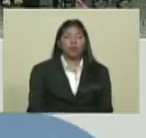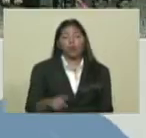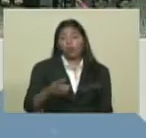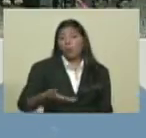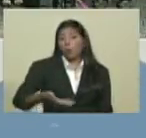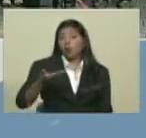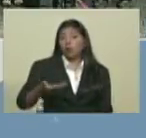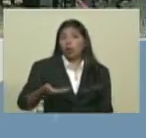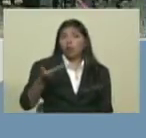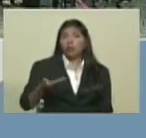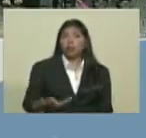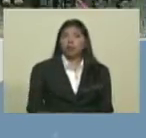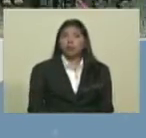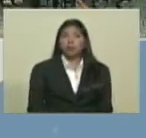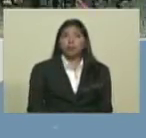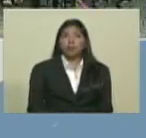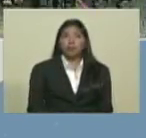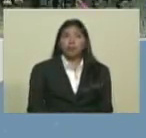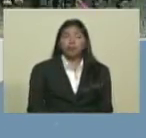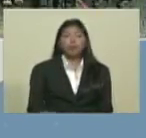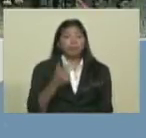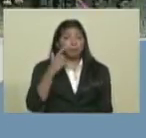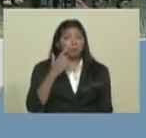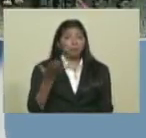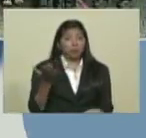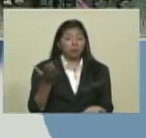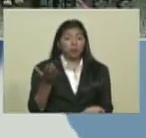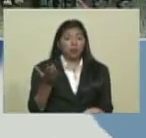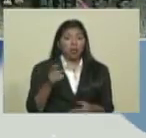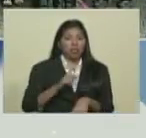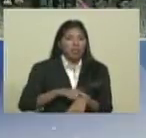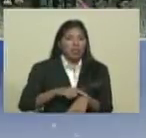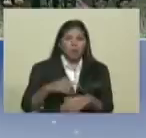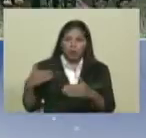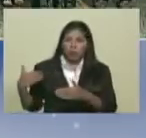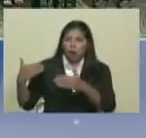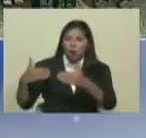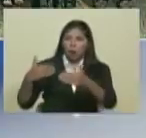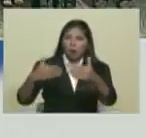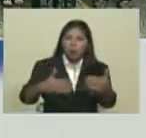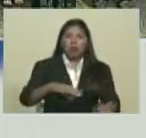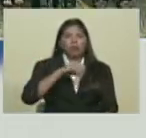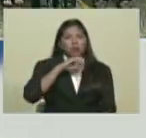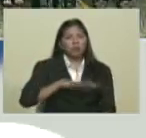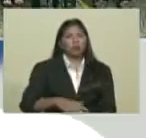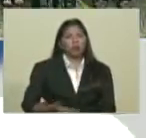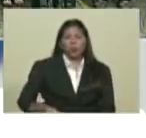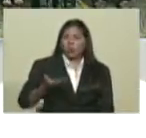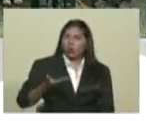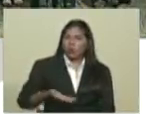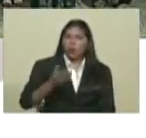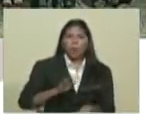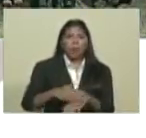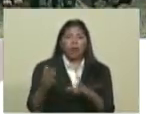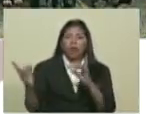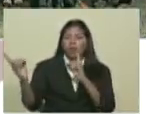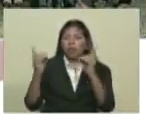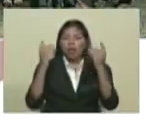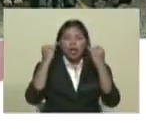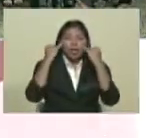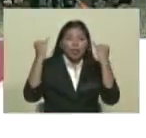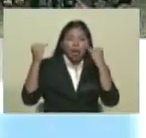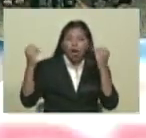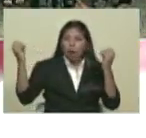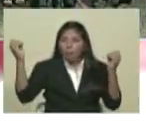importante, fíjense ustedes estos eventos, estos momentos históricos. Qué importantes son porque permiten el debate de ideas.